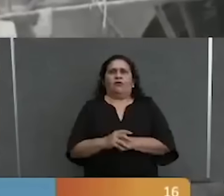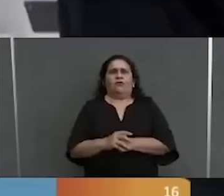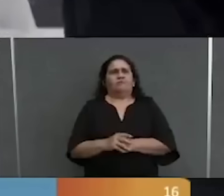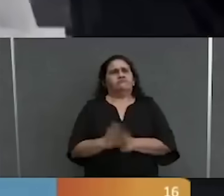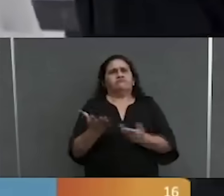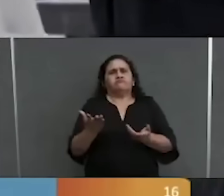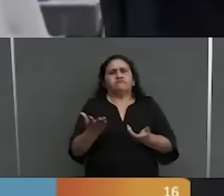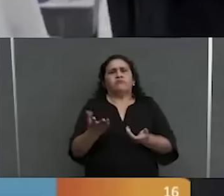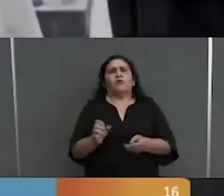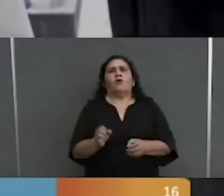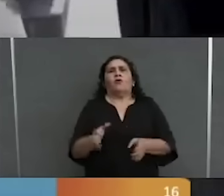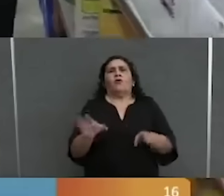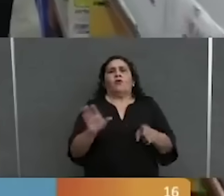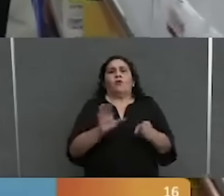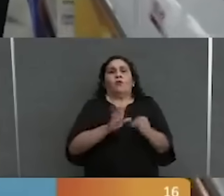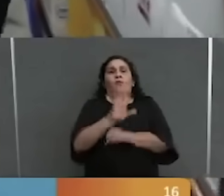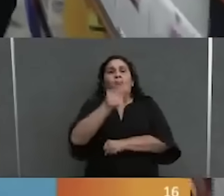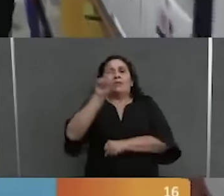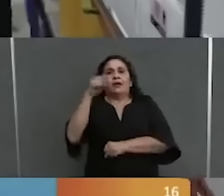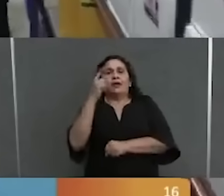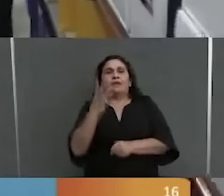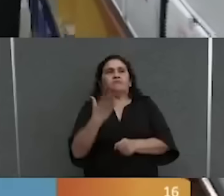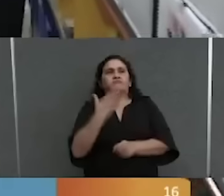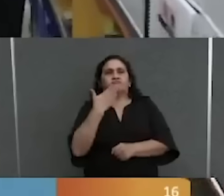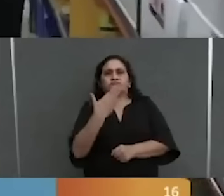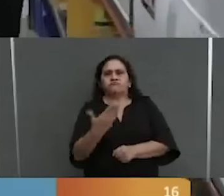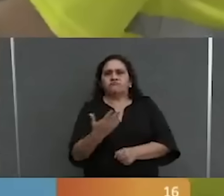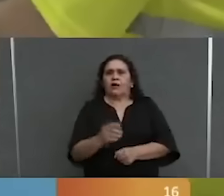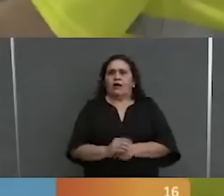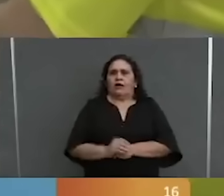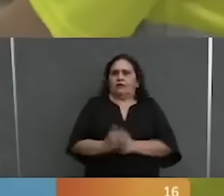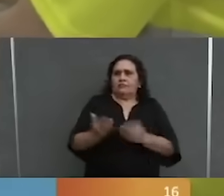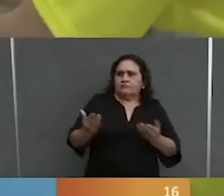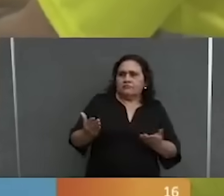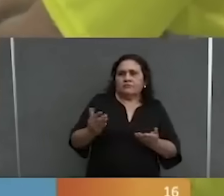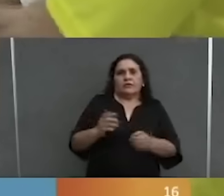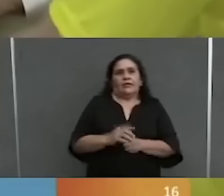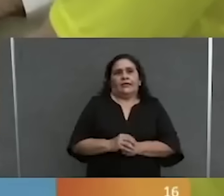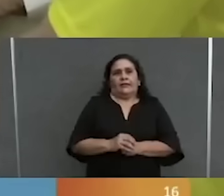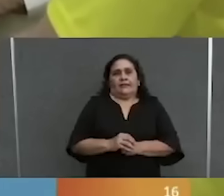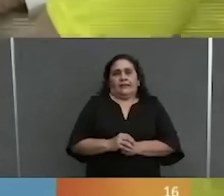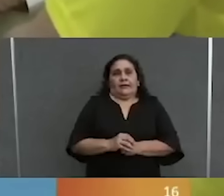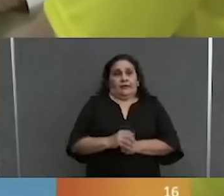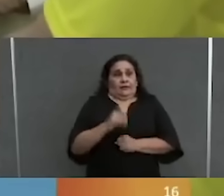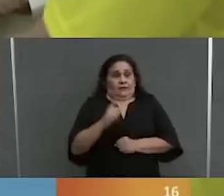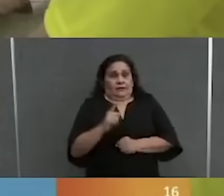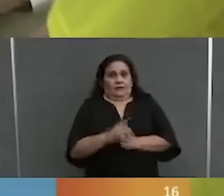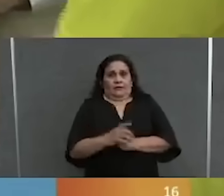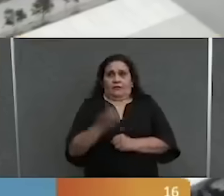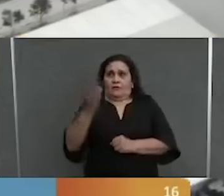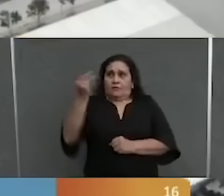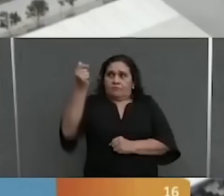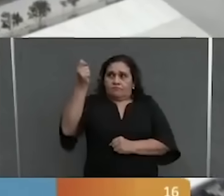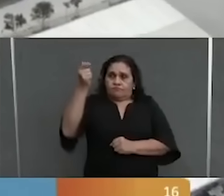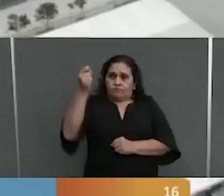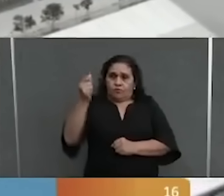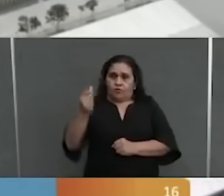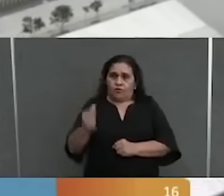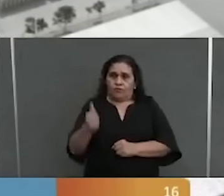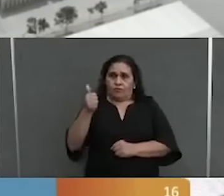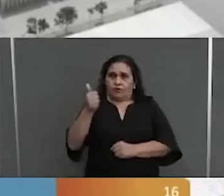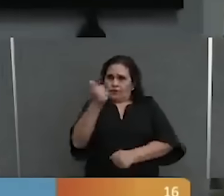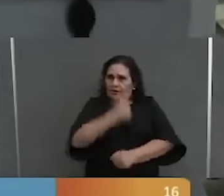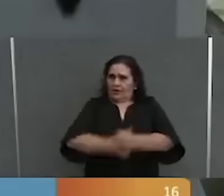incentivos fiscales? Que es lo que me están preguntando todos los días desde que lo empezamos a decir. Bueno, depreciación acelerada durante los primeros